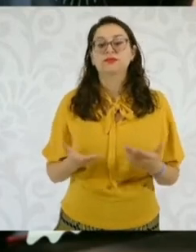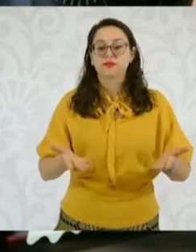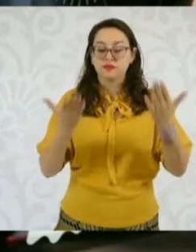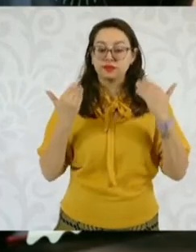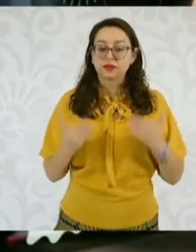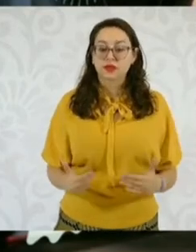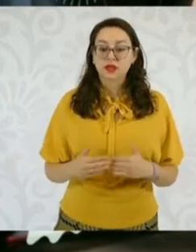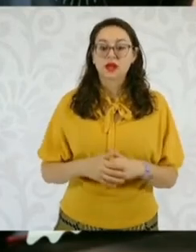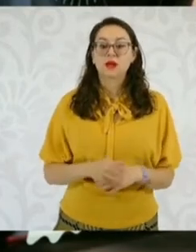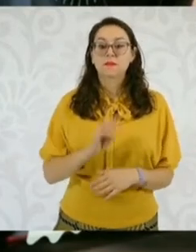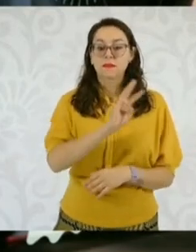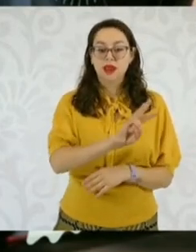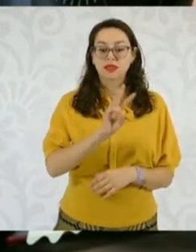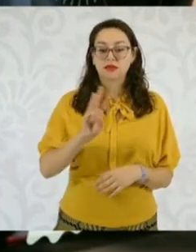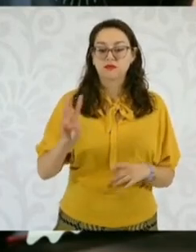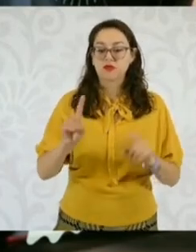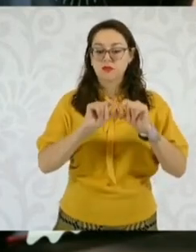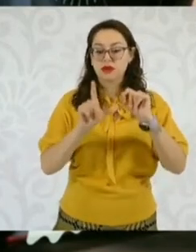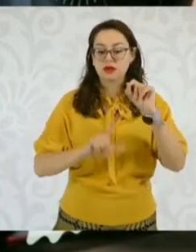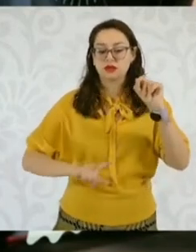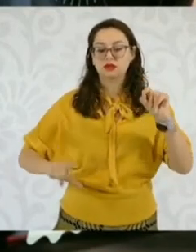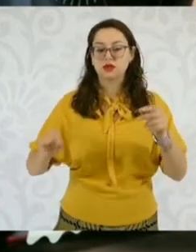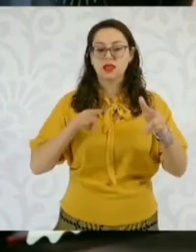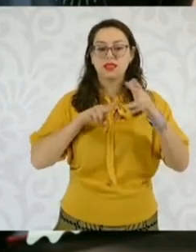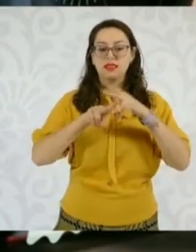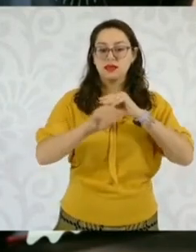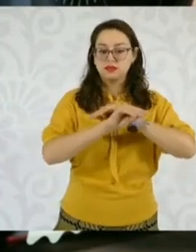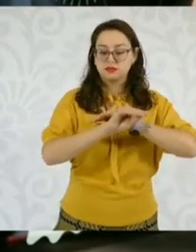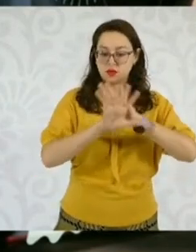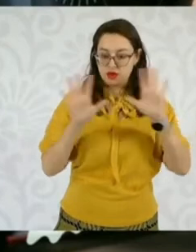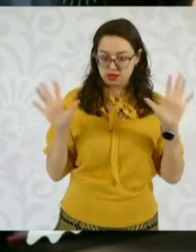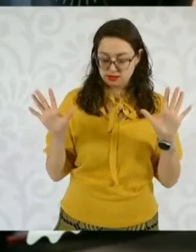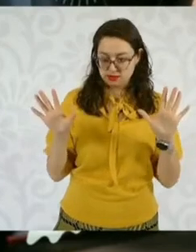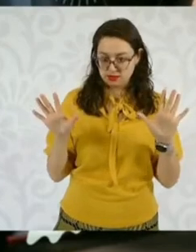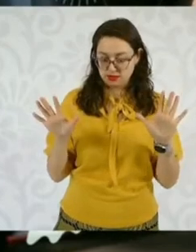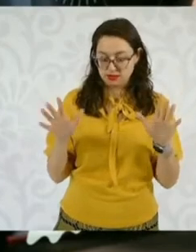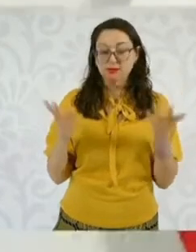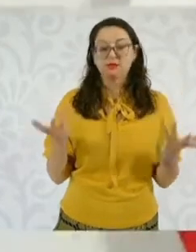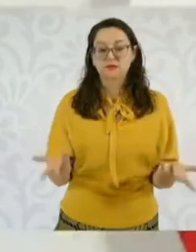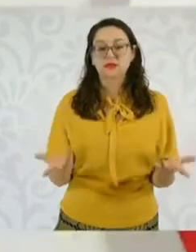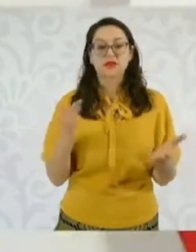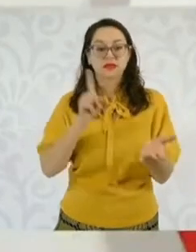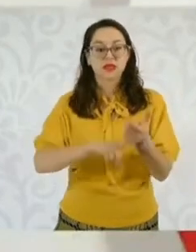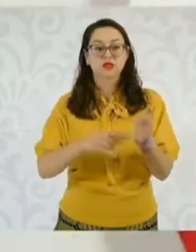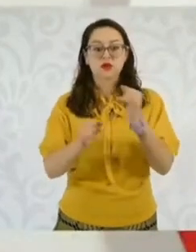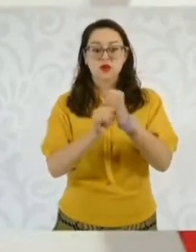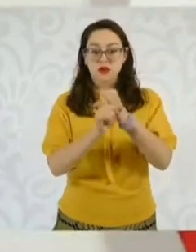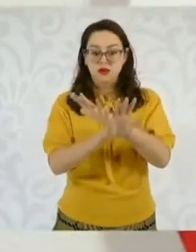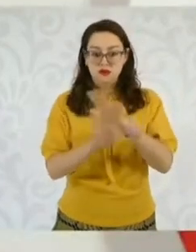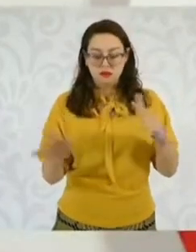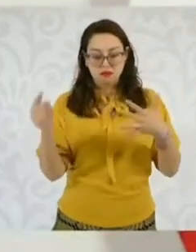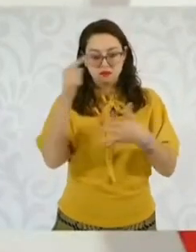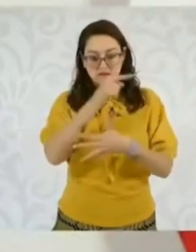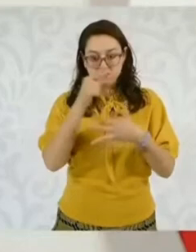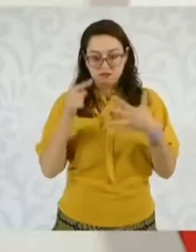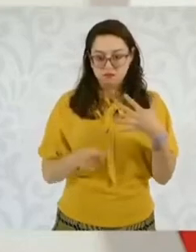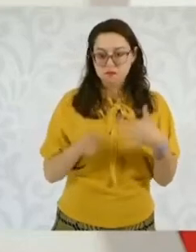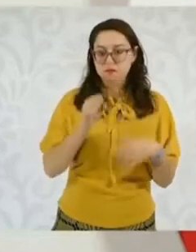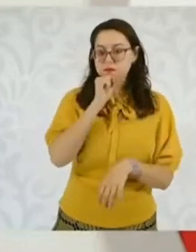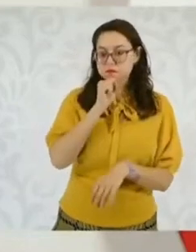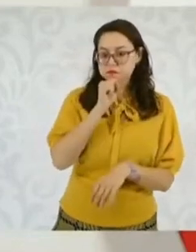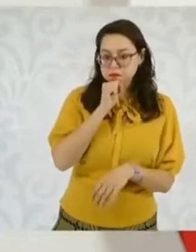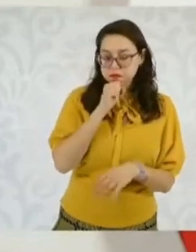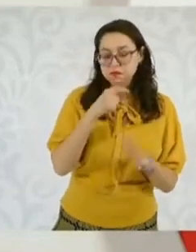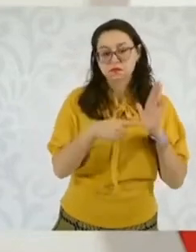Plataforma Nacional de Transparencia. La Plataforma Nacional de Transparencia es donde contiene toda esta información de todos los datos que ya se han